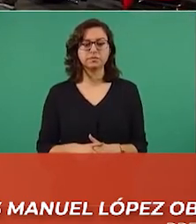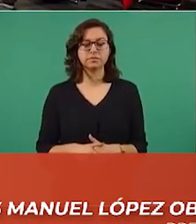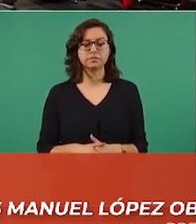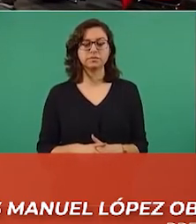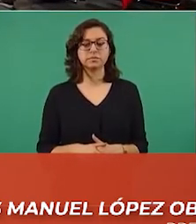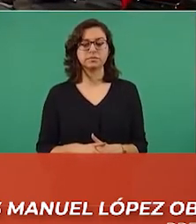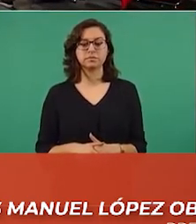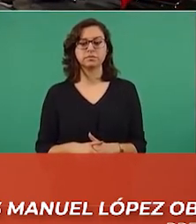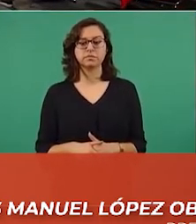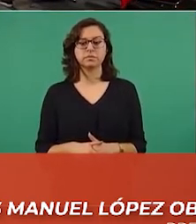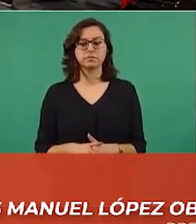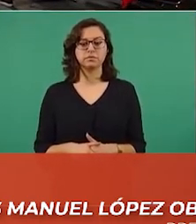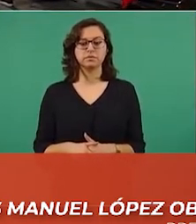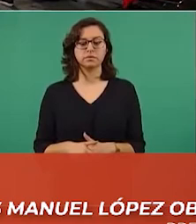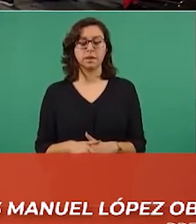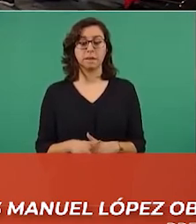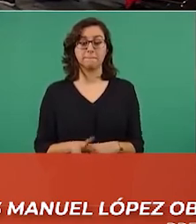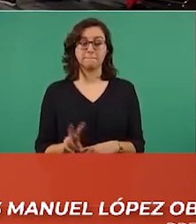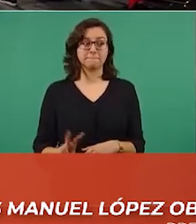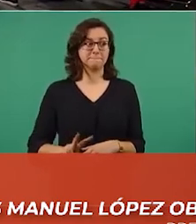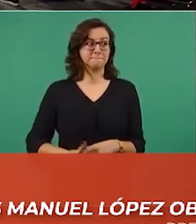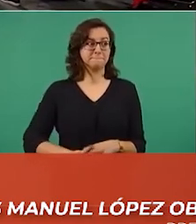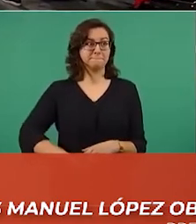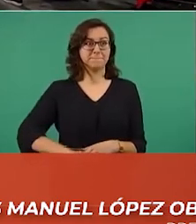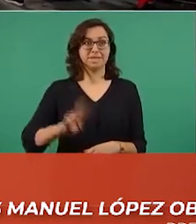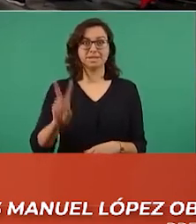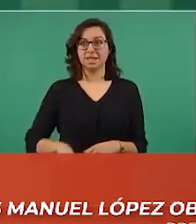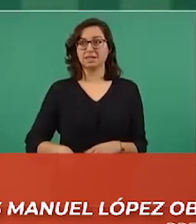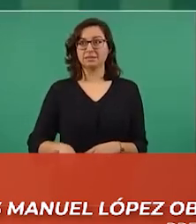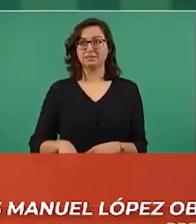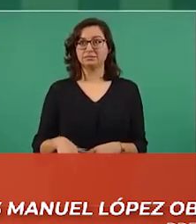que la verdad fueron los que